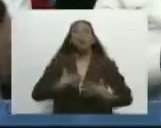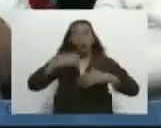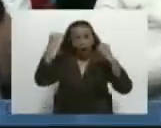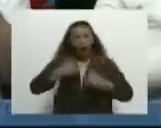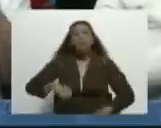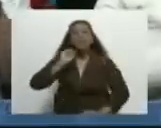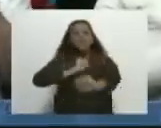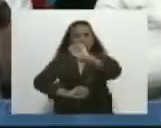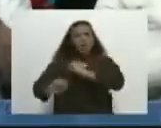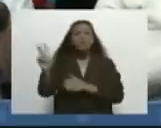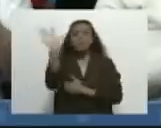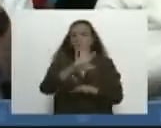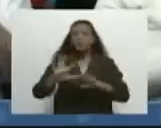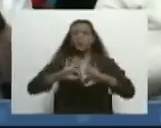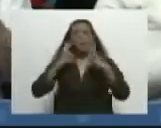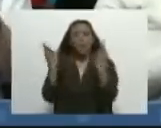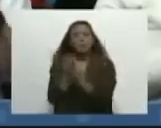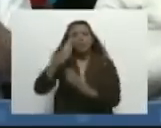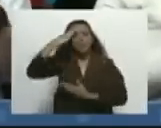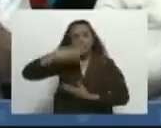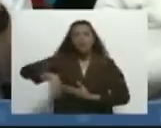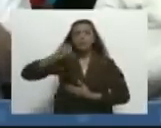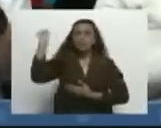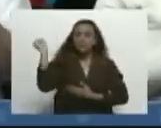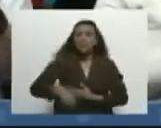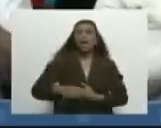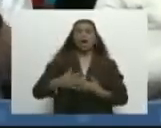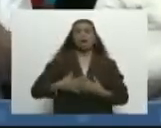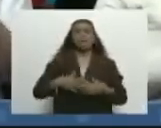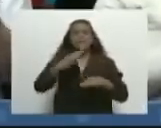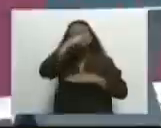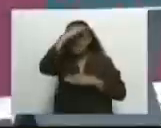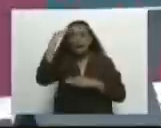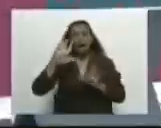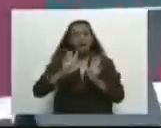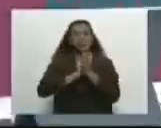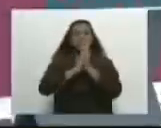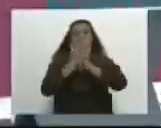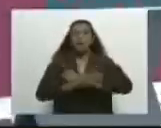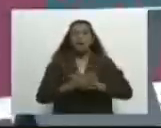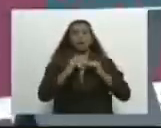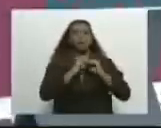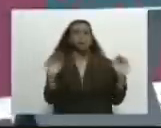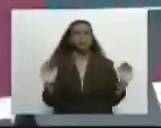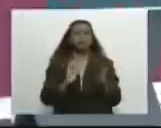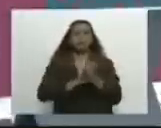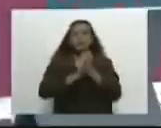bolivariana, de la familia militar bolivariana. ¡Basta ya de tanto odio y fascismo!